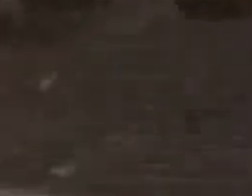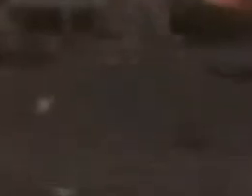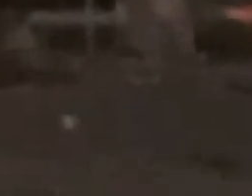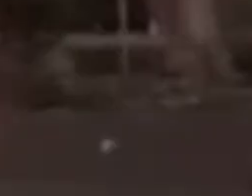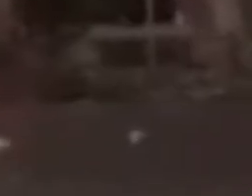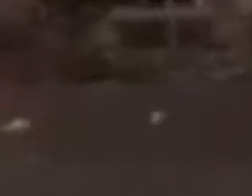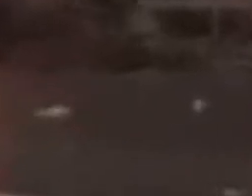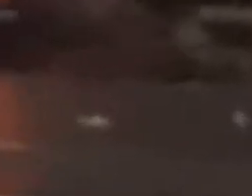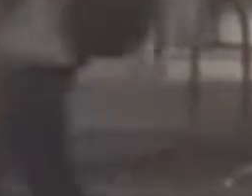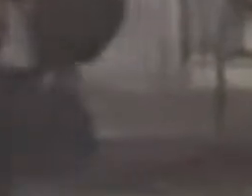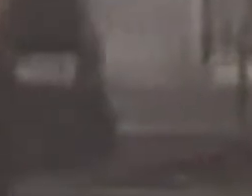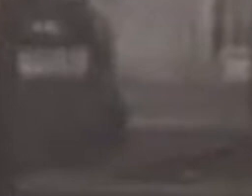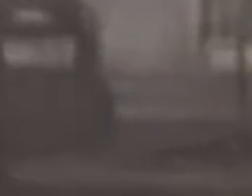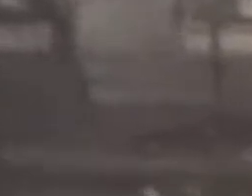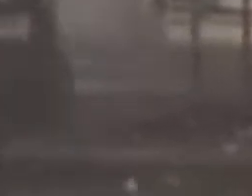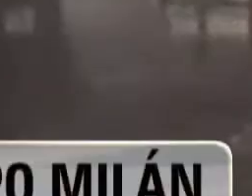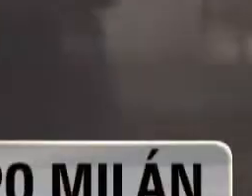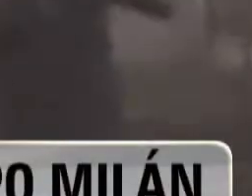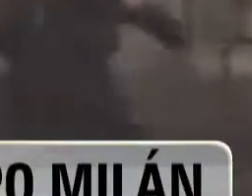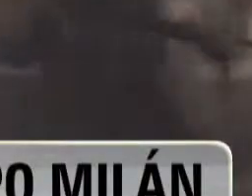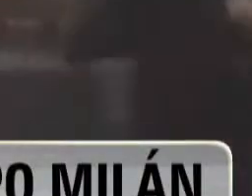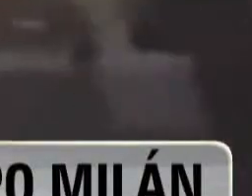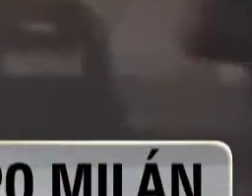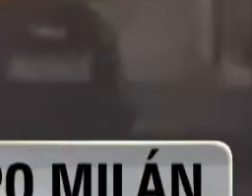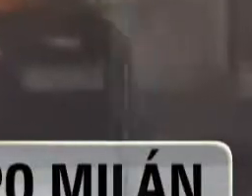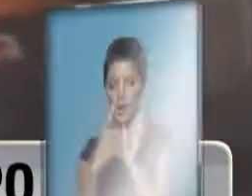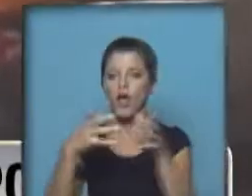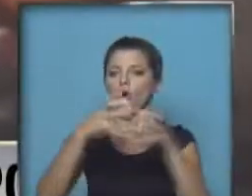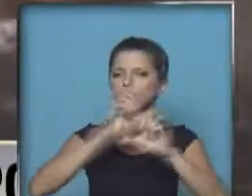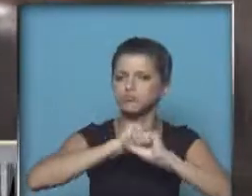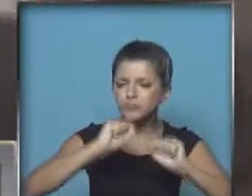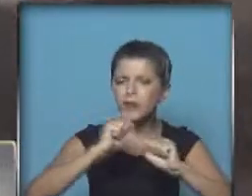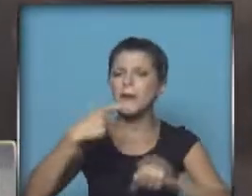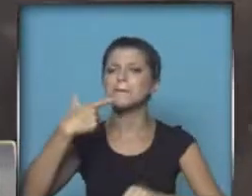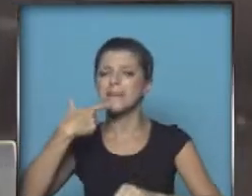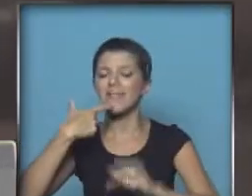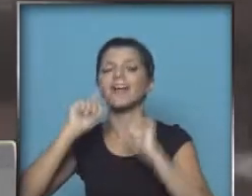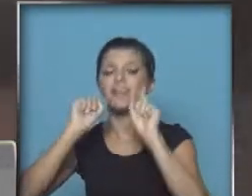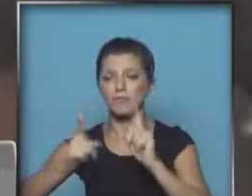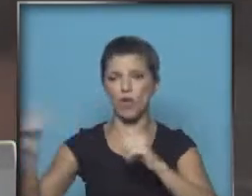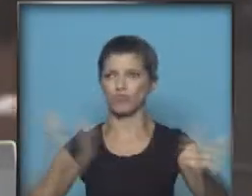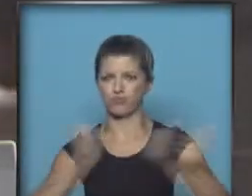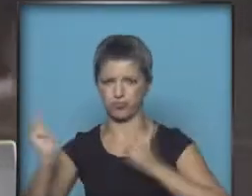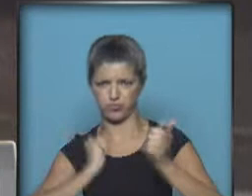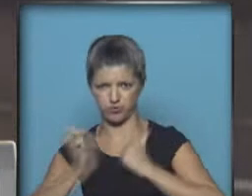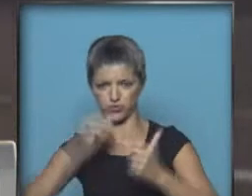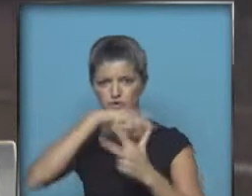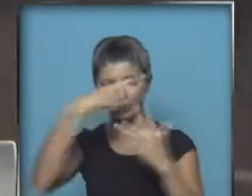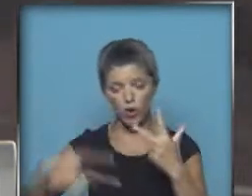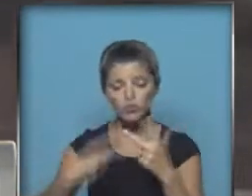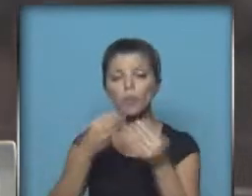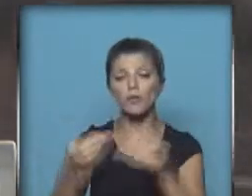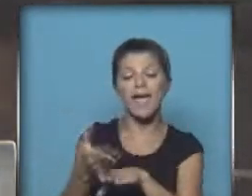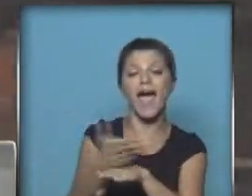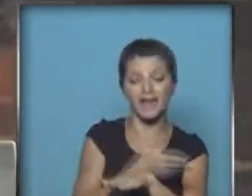Así comenzamos este segundo bloque de Visión 7 Central, bombas Molotov, piedras y también corridas tras la inauguración